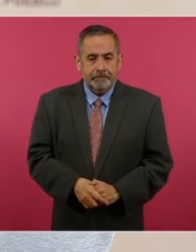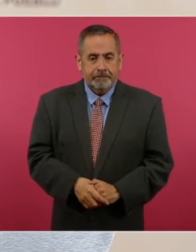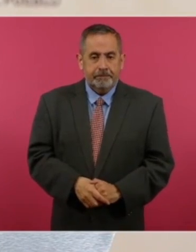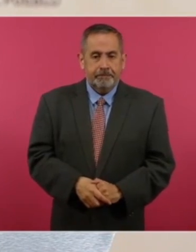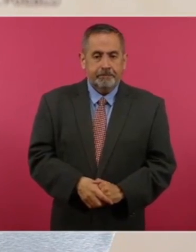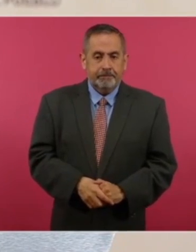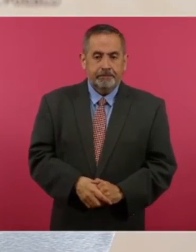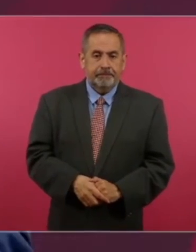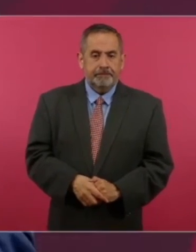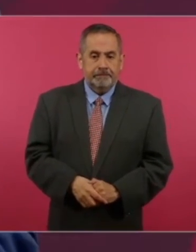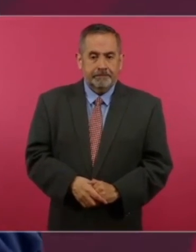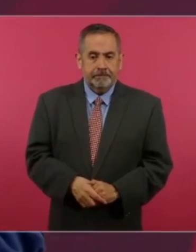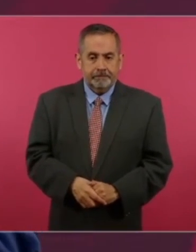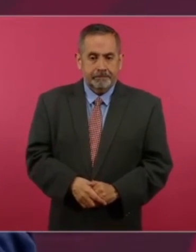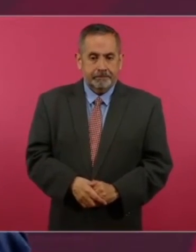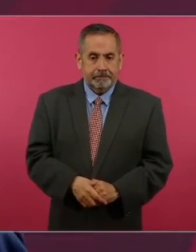O sea,